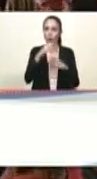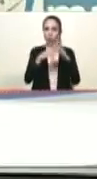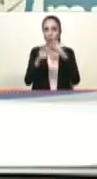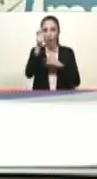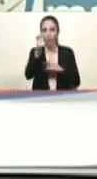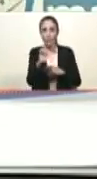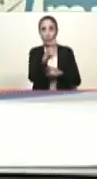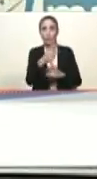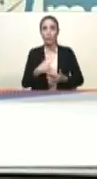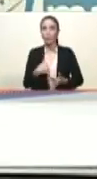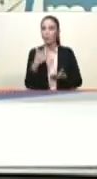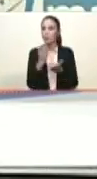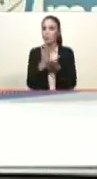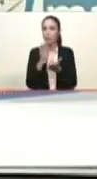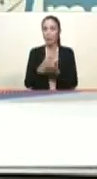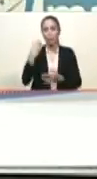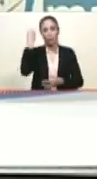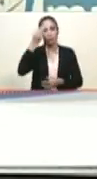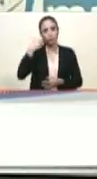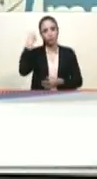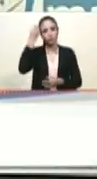Yo siempre pienso eso.